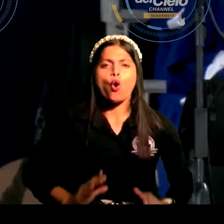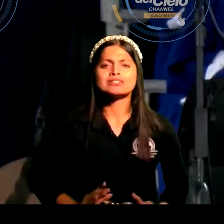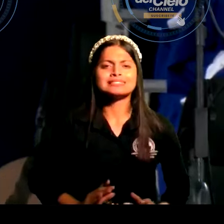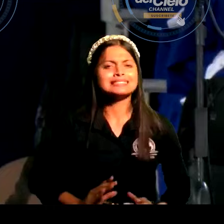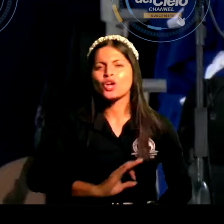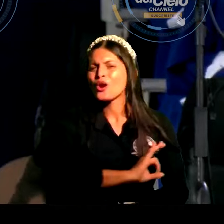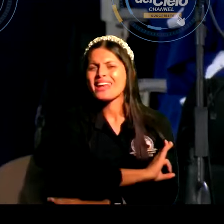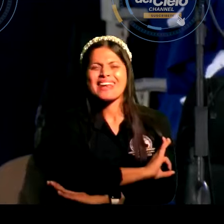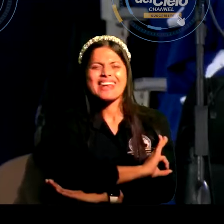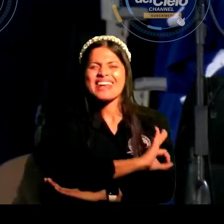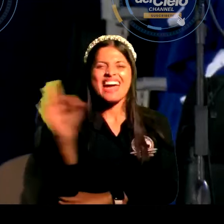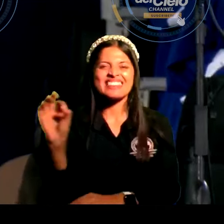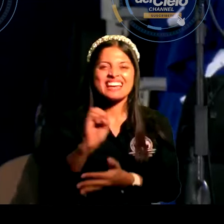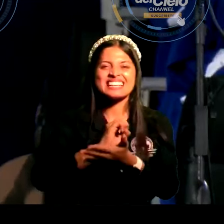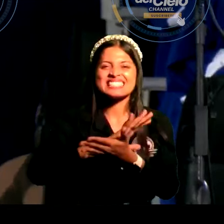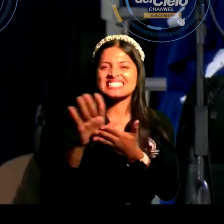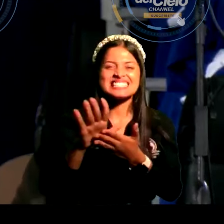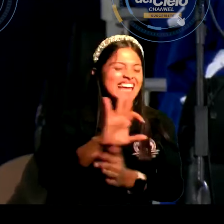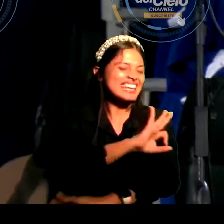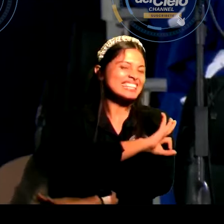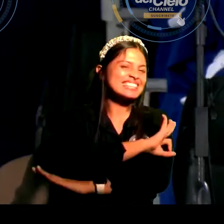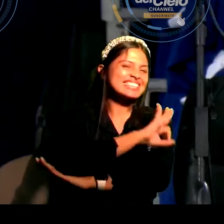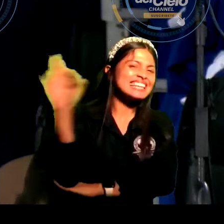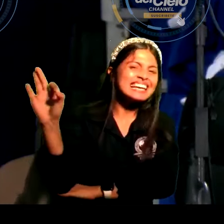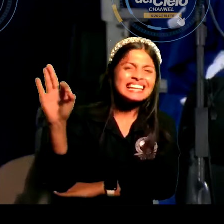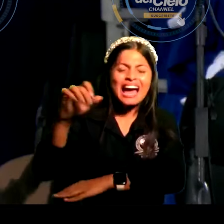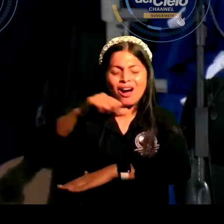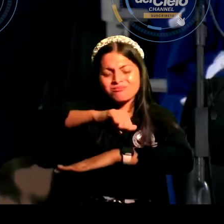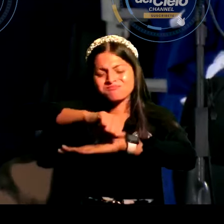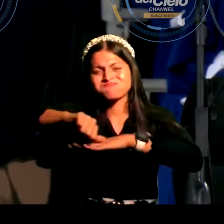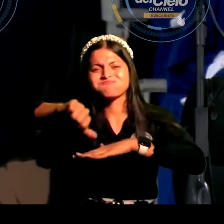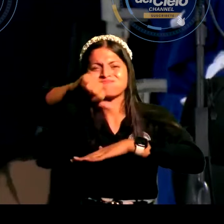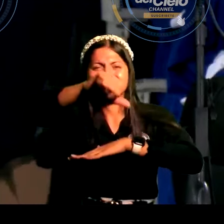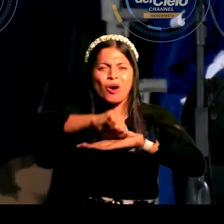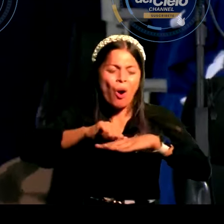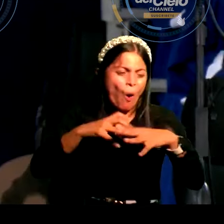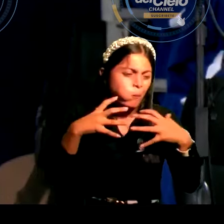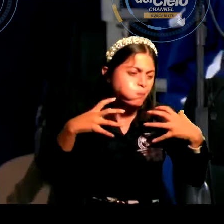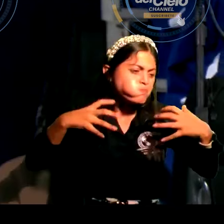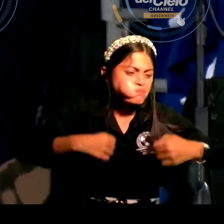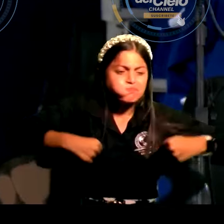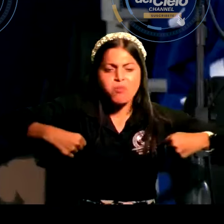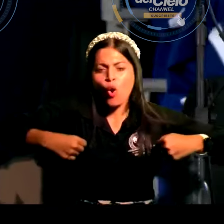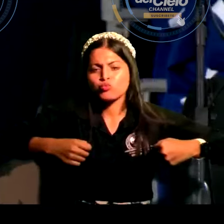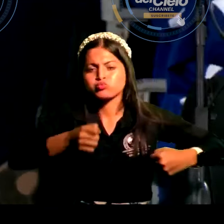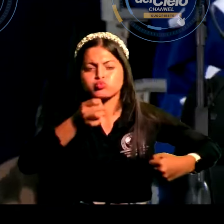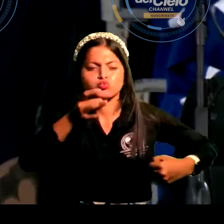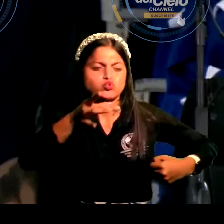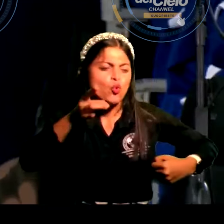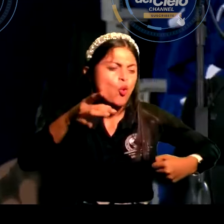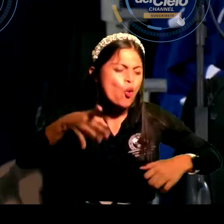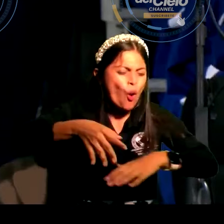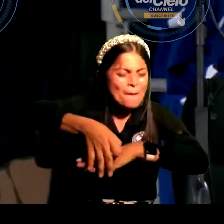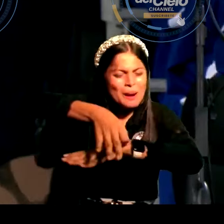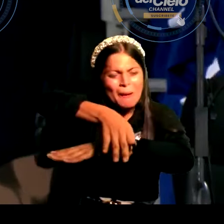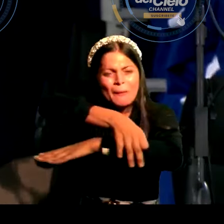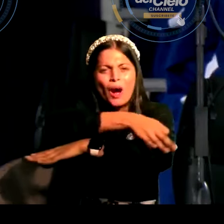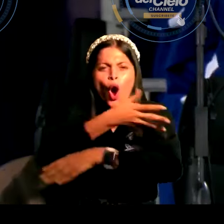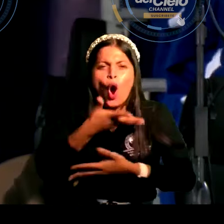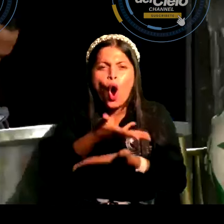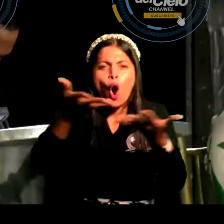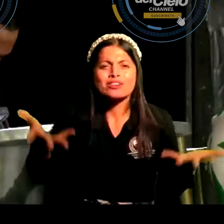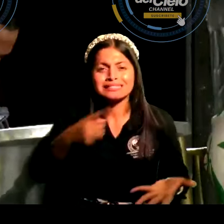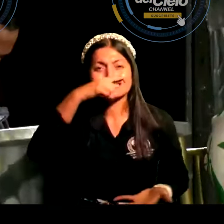cosa sana, sino herida, hinchazón y podrida llaga. No están curadas,